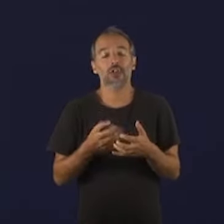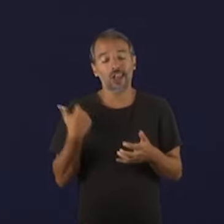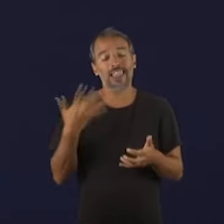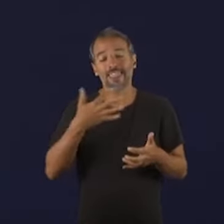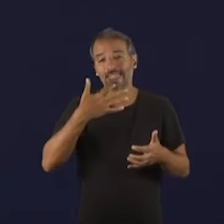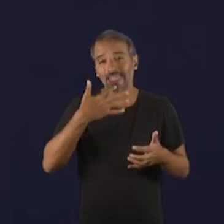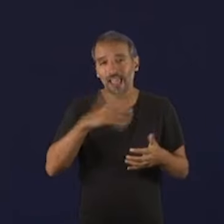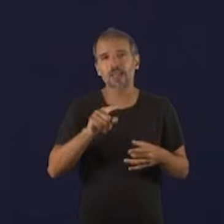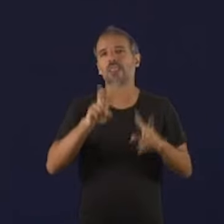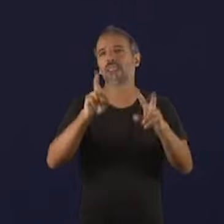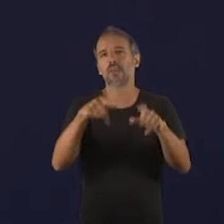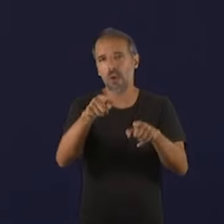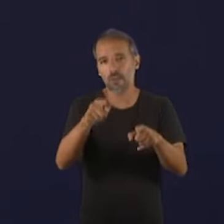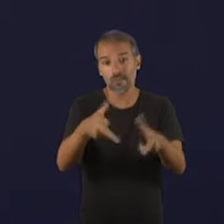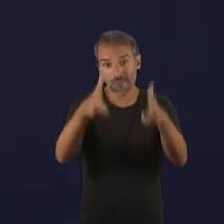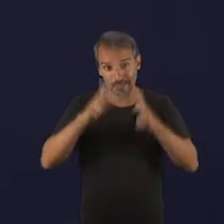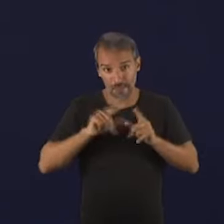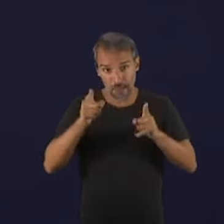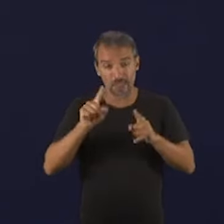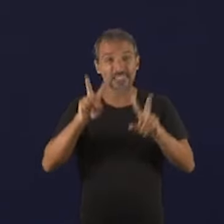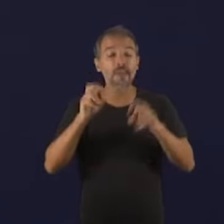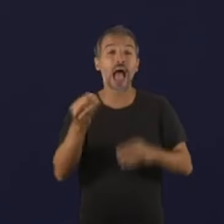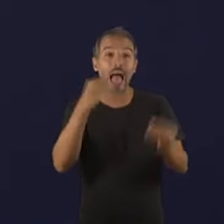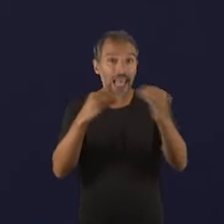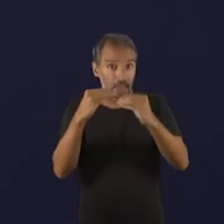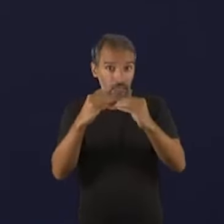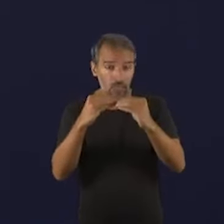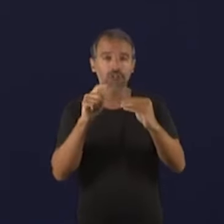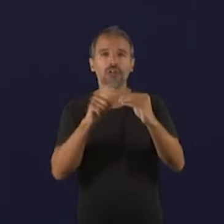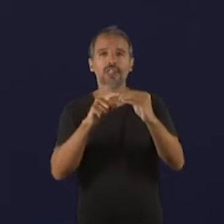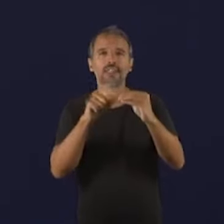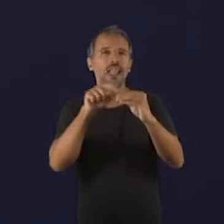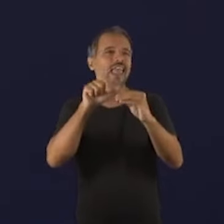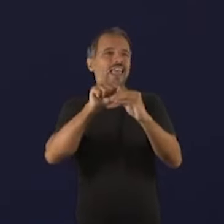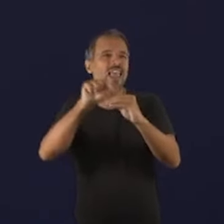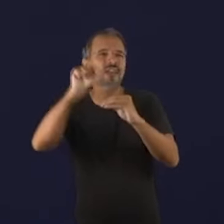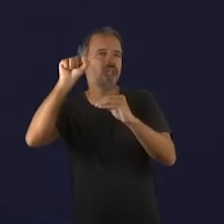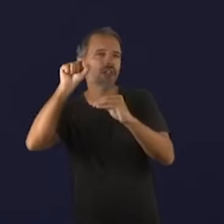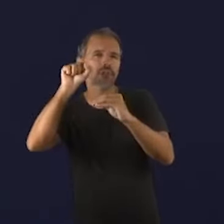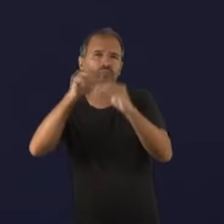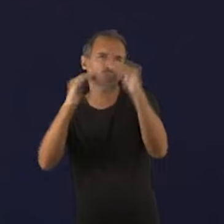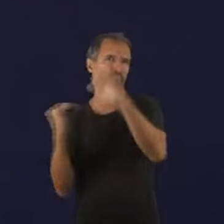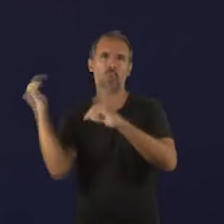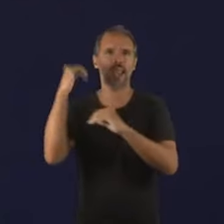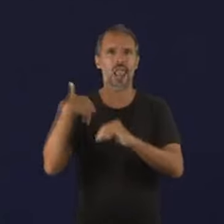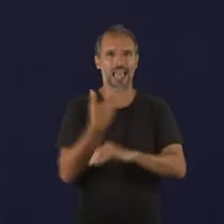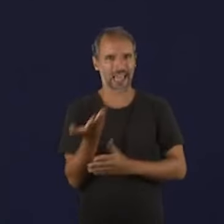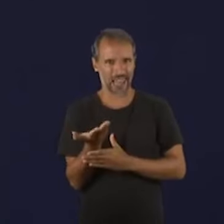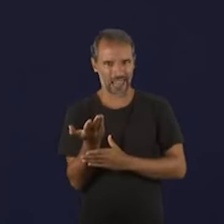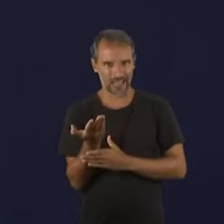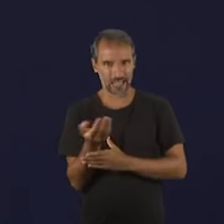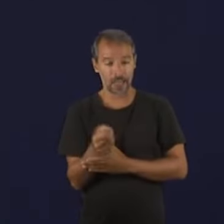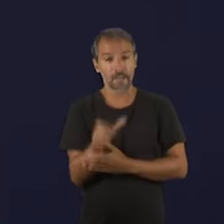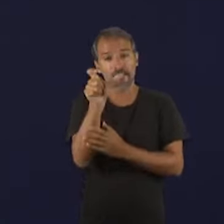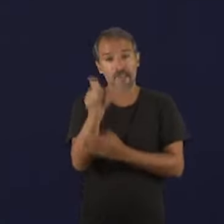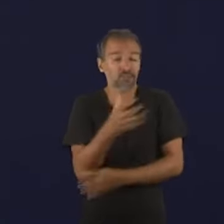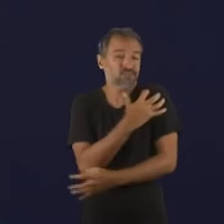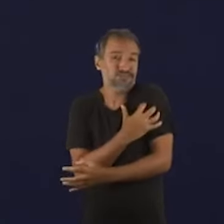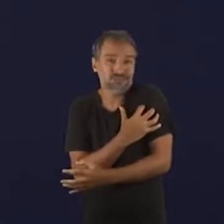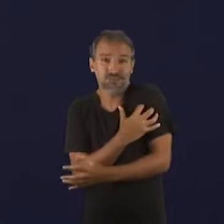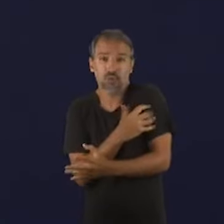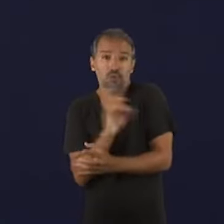los alimentos como bien vos marcá tienen incluso una inflación superior a la general y donde quienes menos tienen lo único